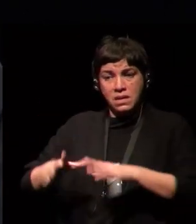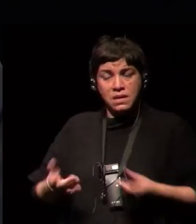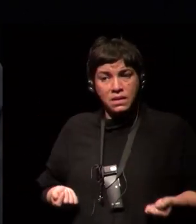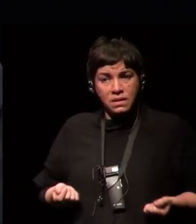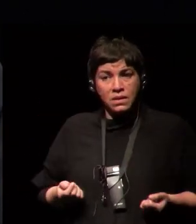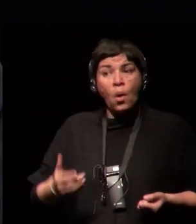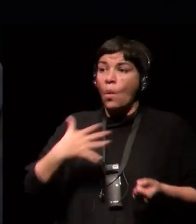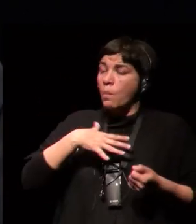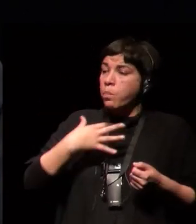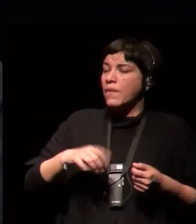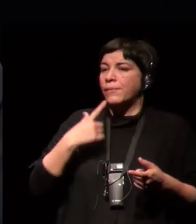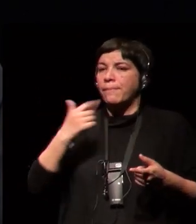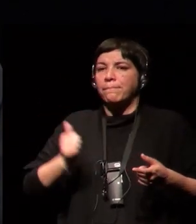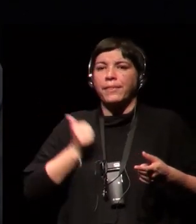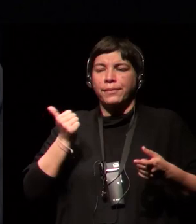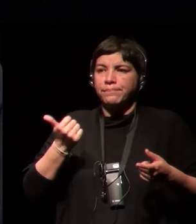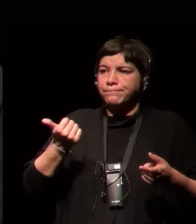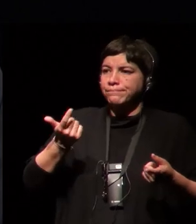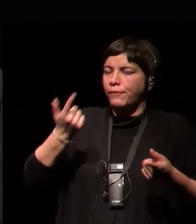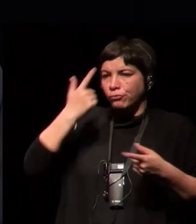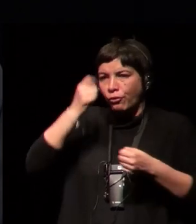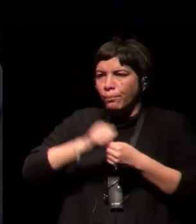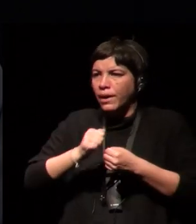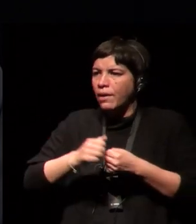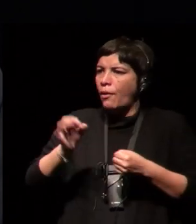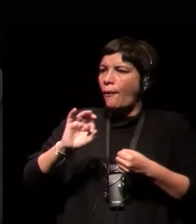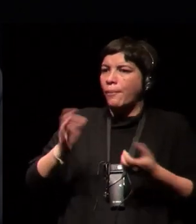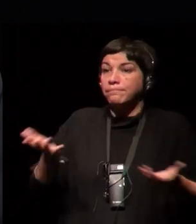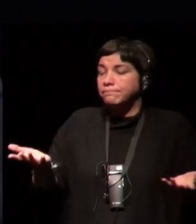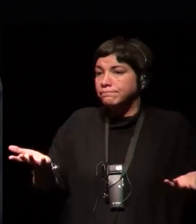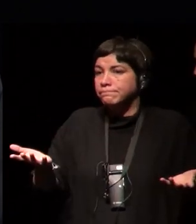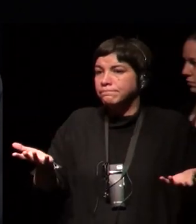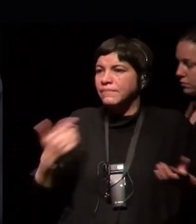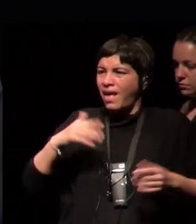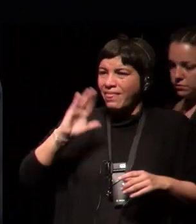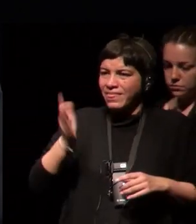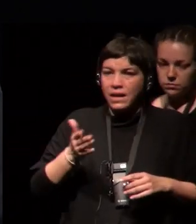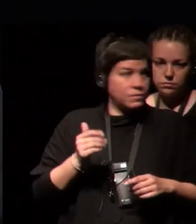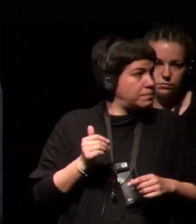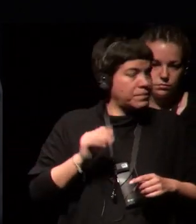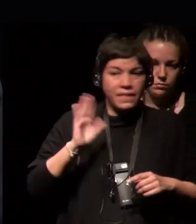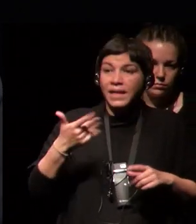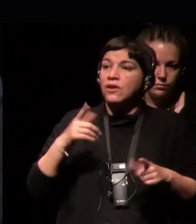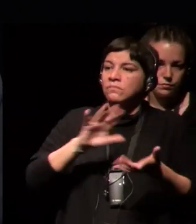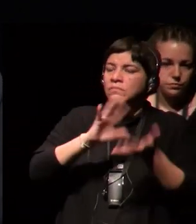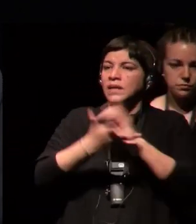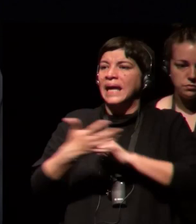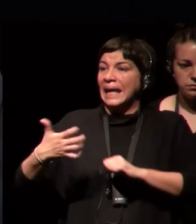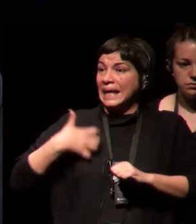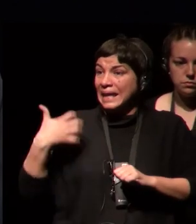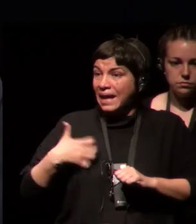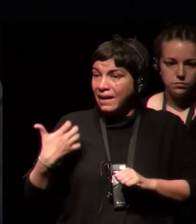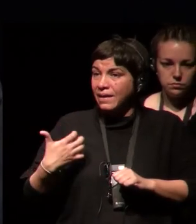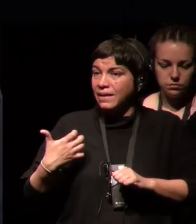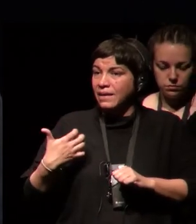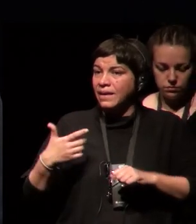torpeza, puede ser de forma deliberada. El daño se convierte en ira. La ira hace que las comunidades sean menos